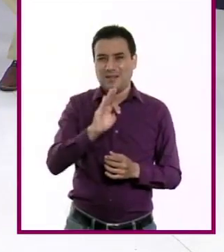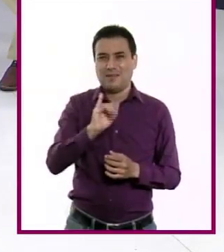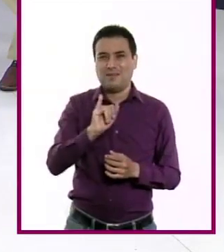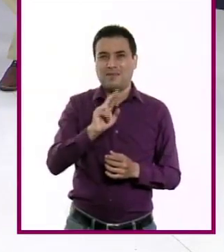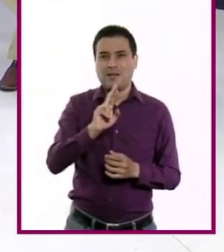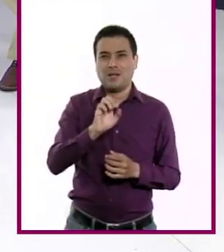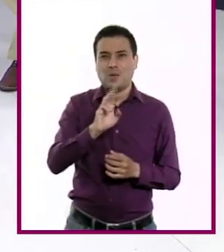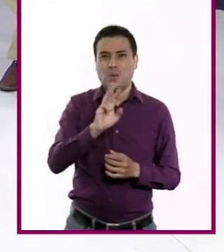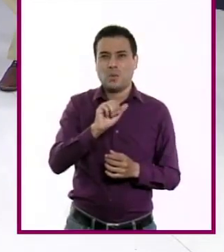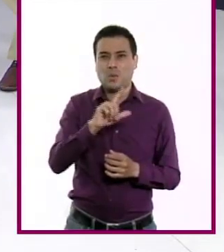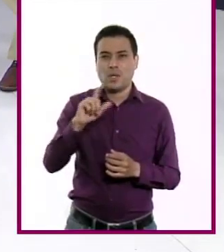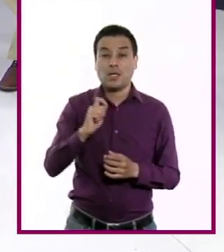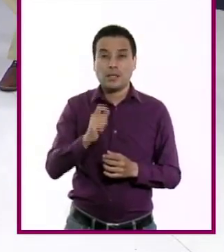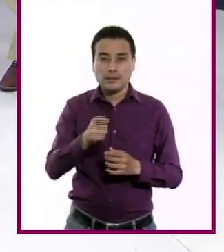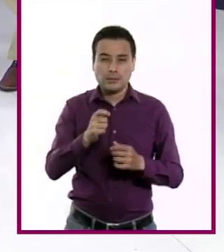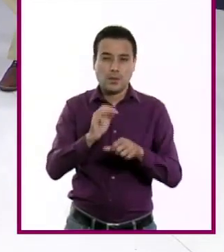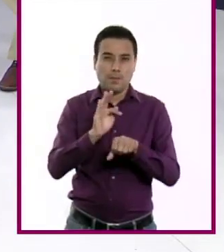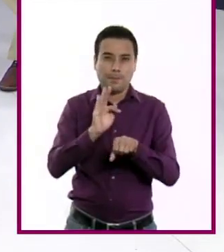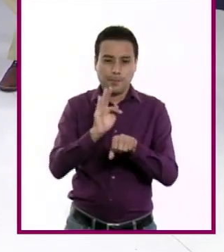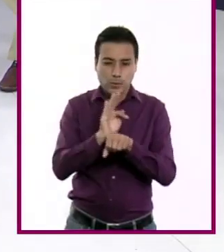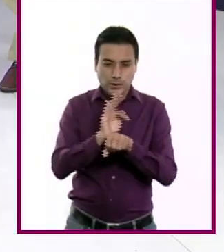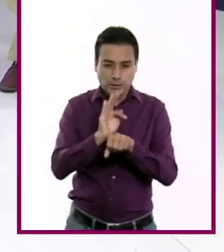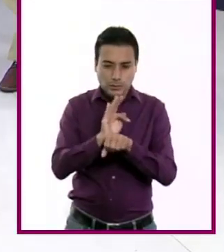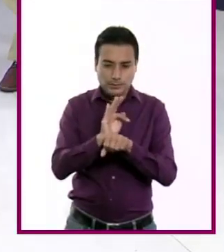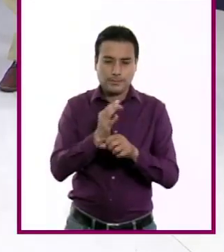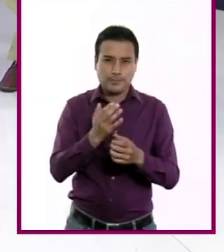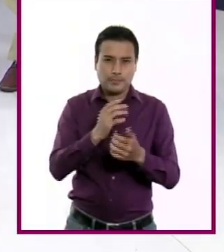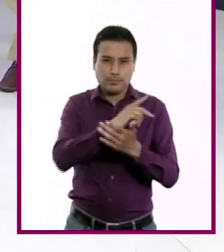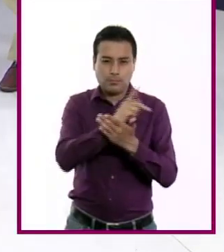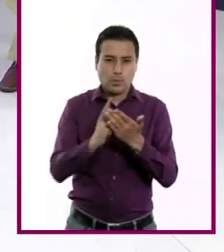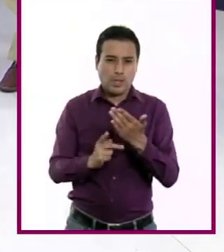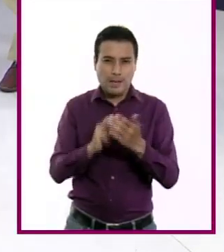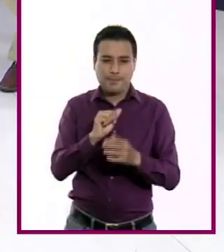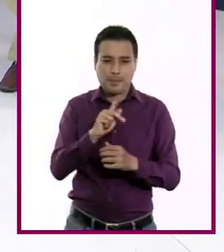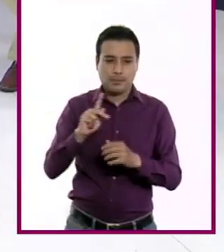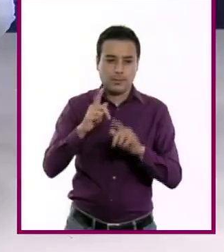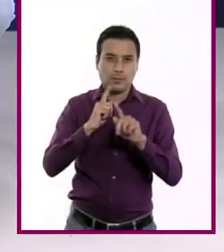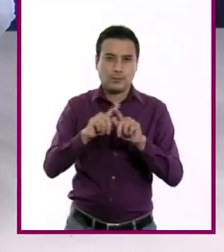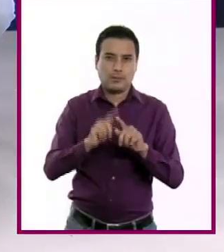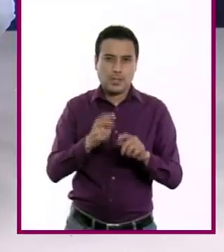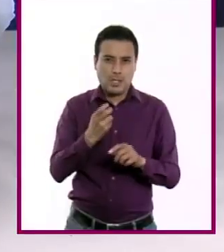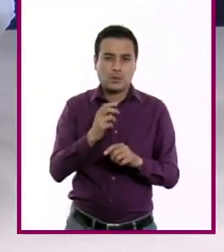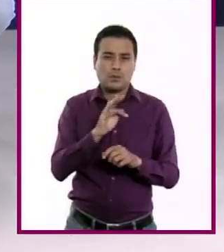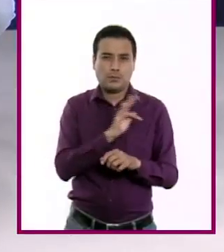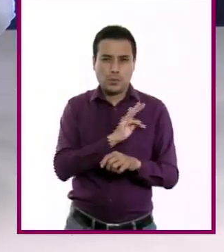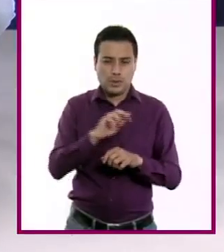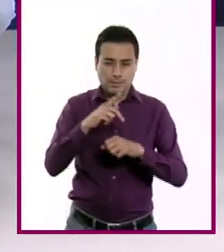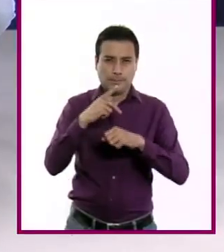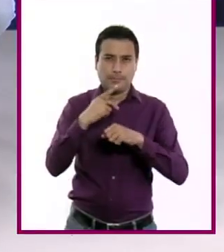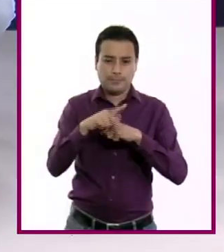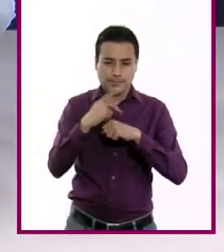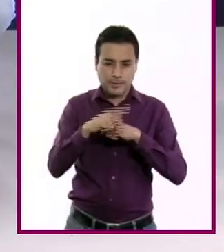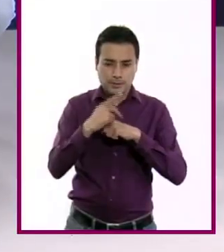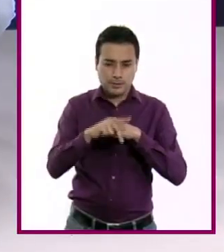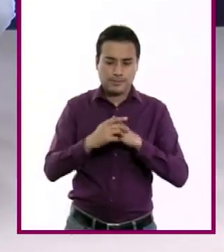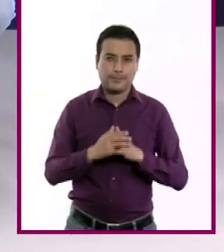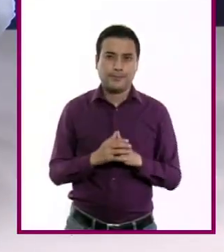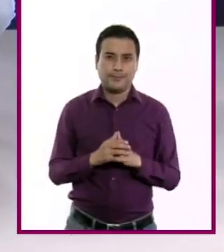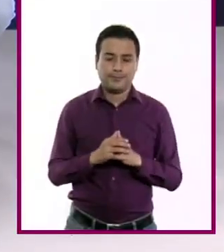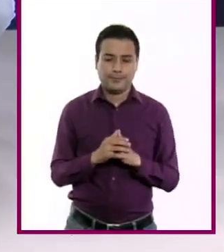una protección que tenemos con los paquetes que recibimos. Uh-huh. También eso es muy ajeno a pues, cualquier usuario y es